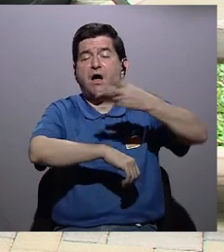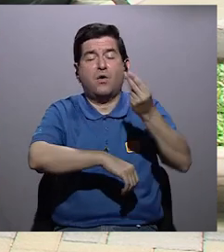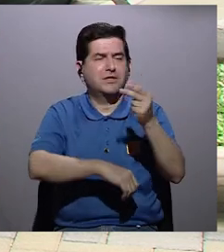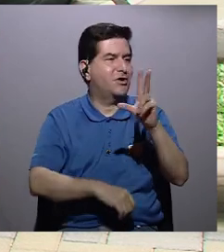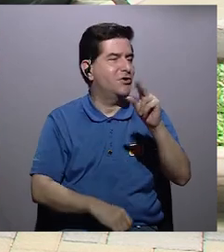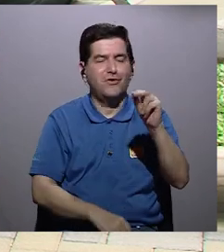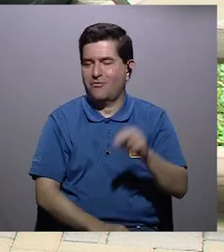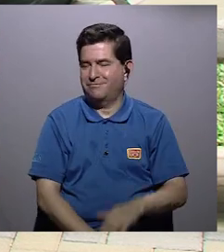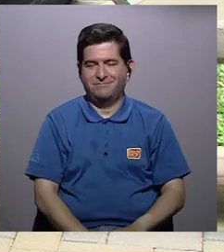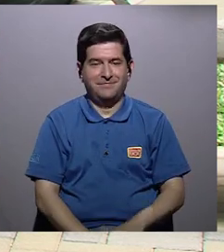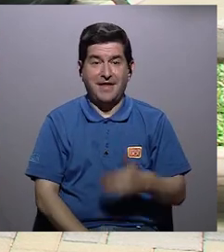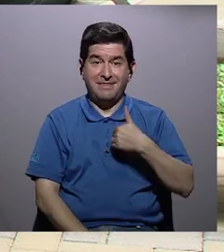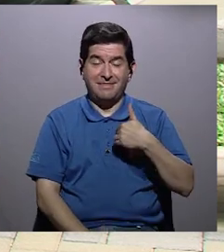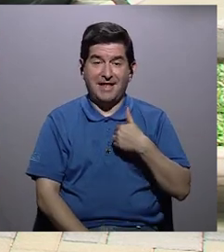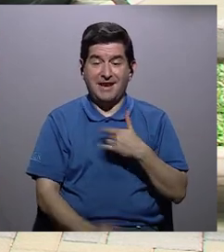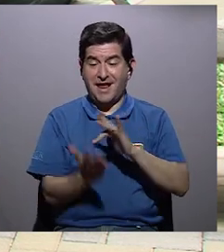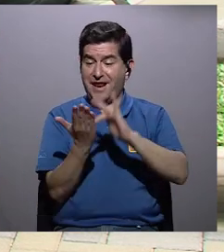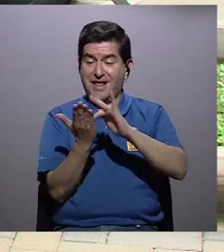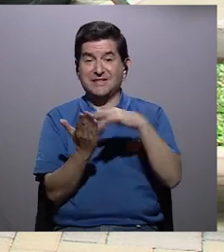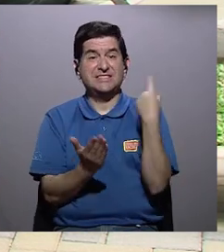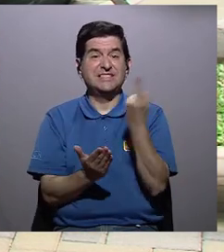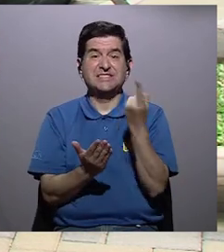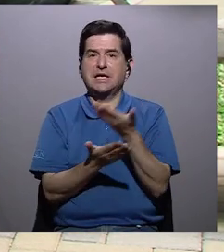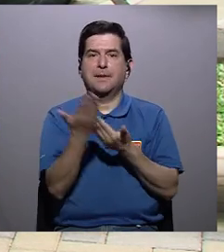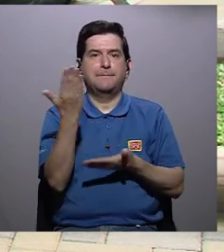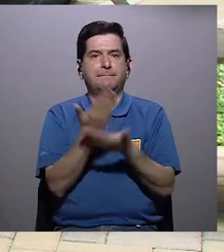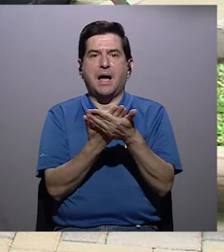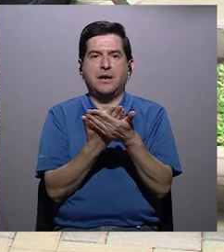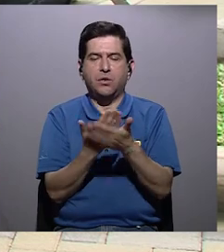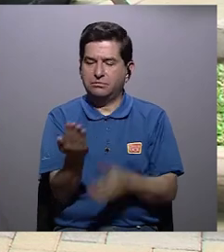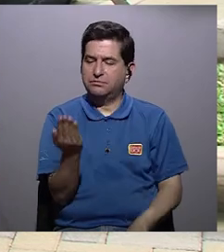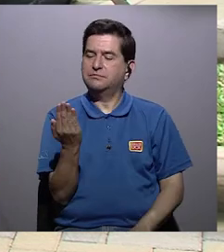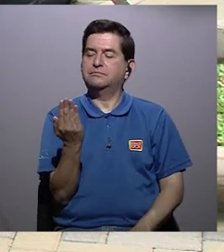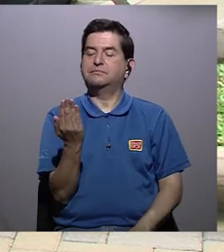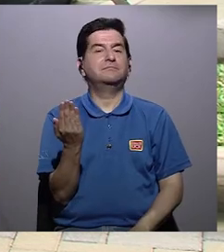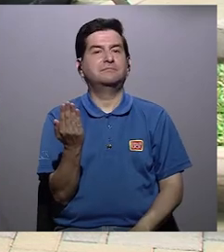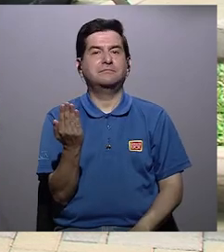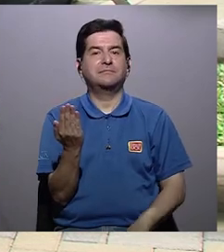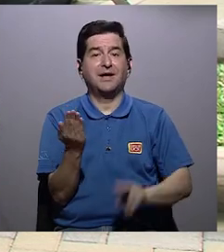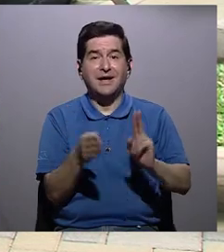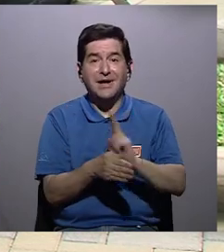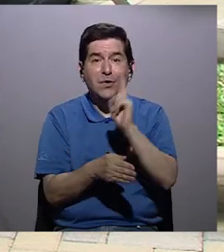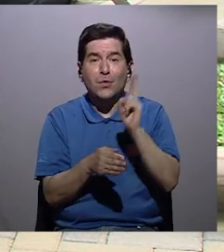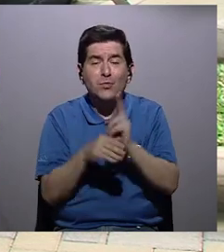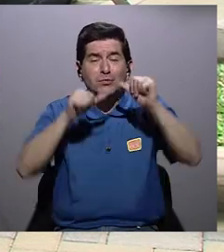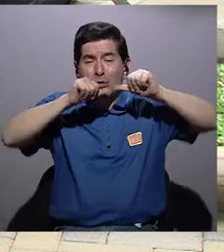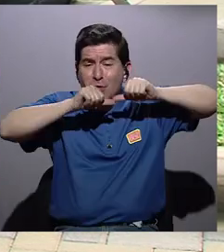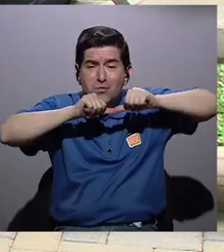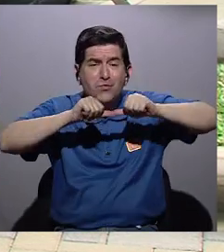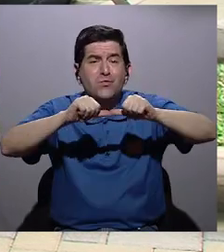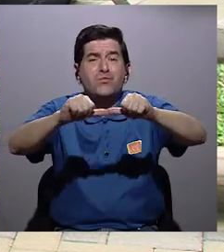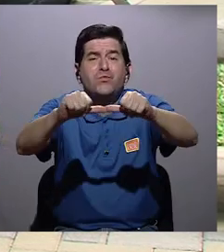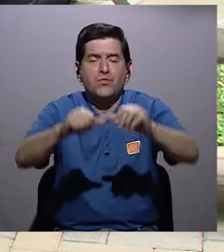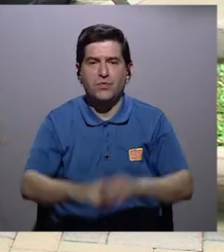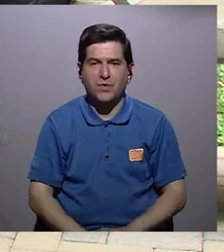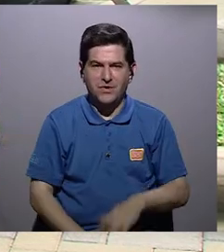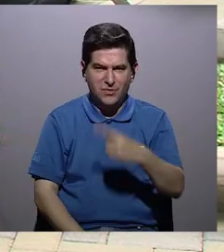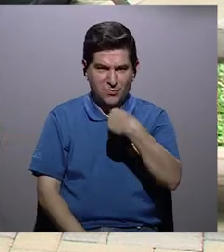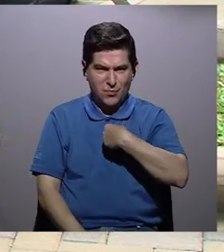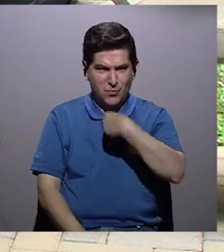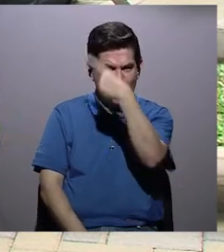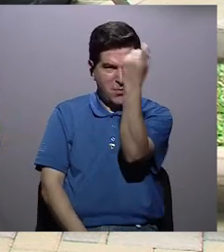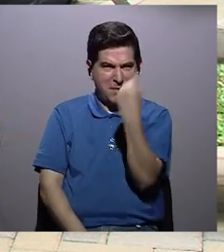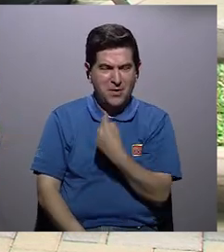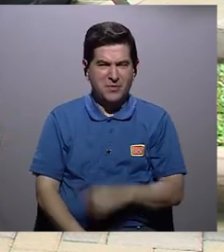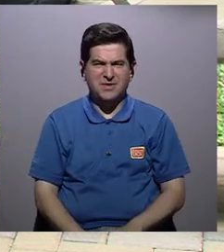no, como tenemos el teléfono siempre a la mano, entonces el uso es constante. Más bien lo que se pregunta uno